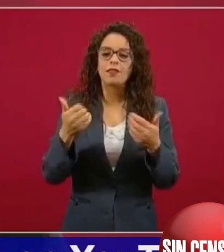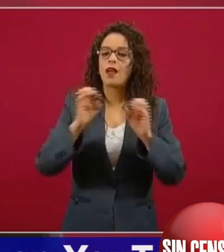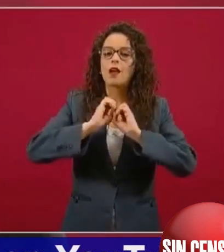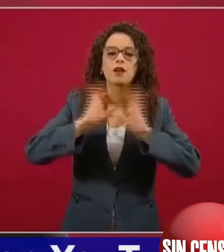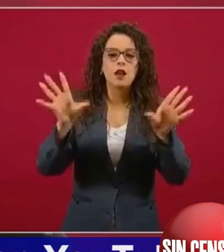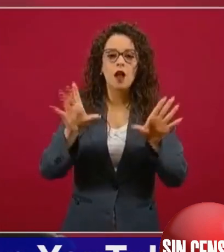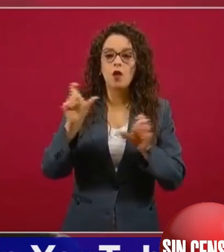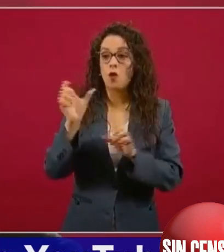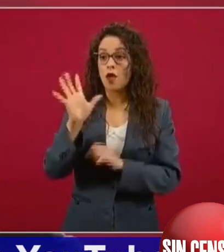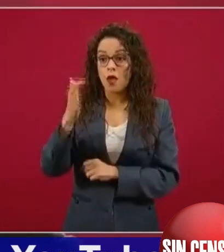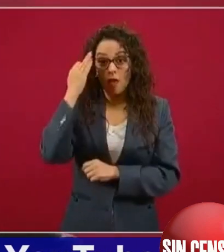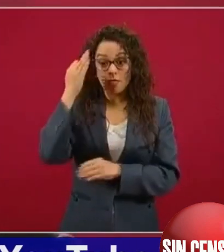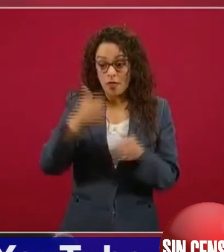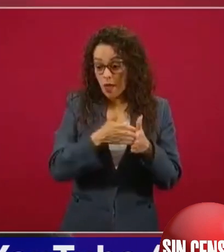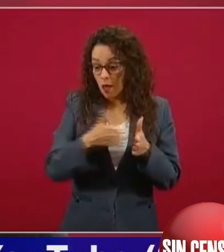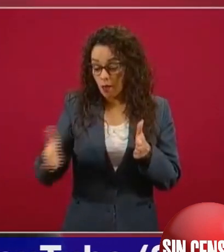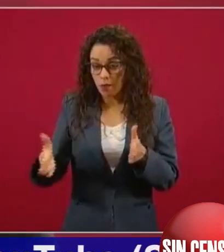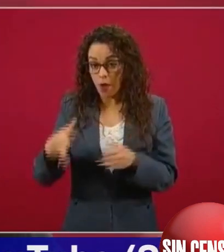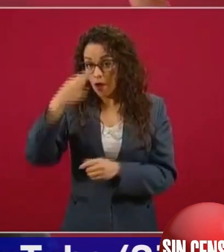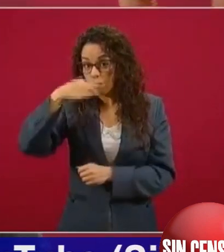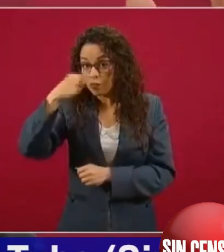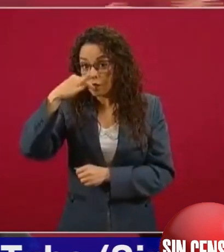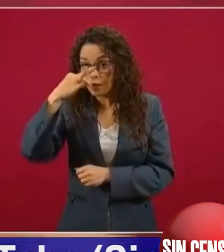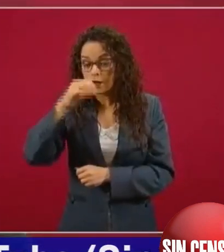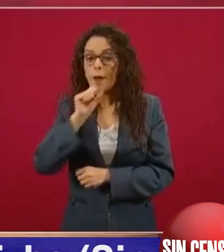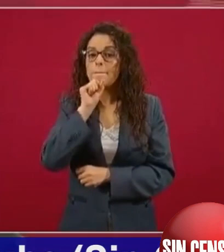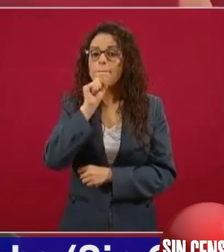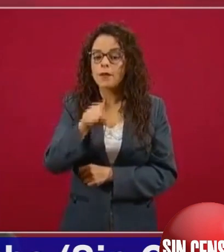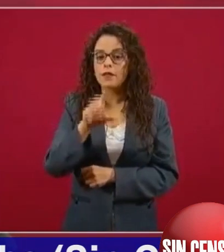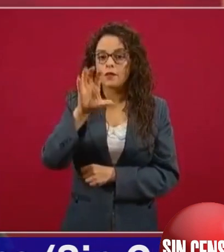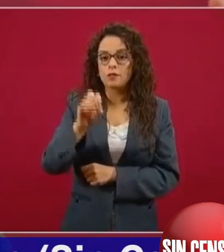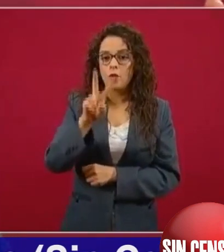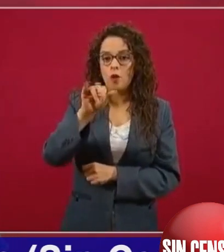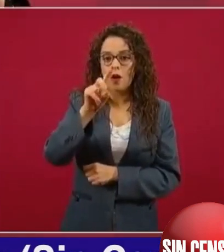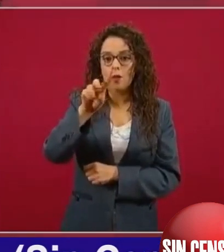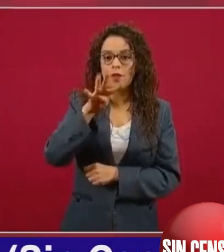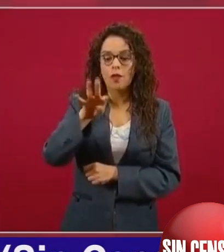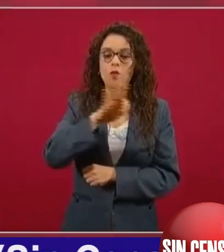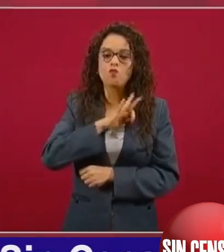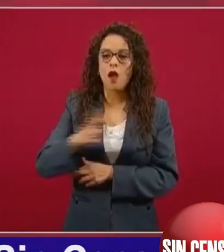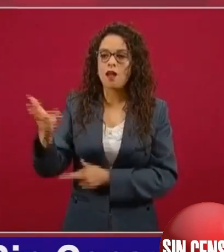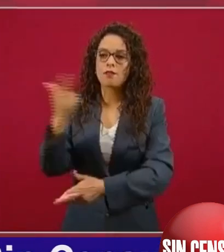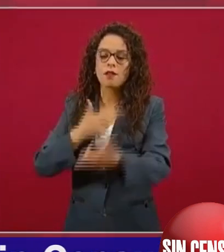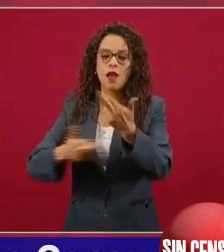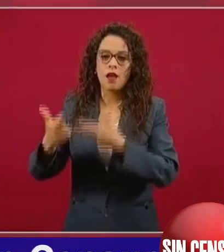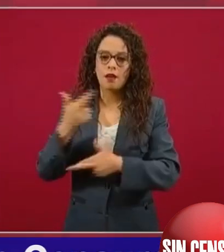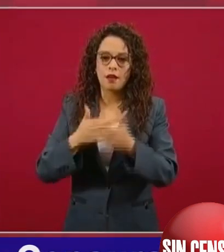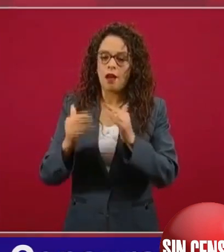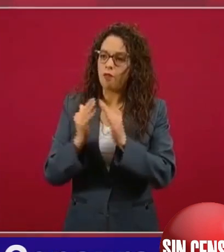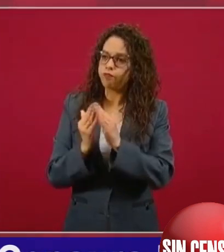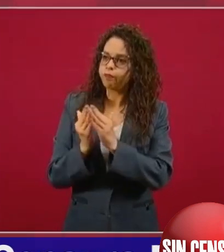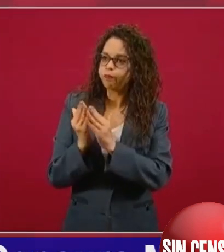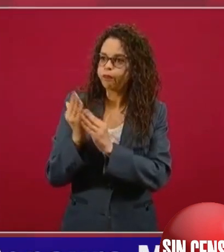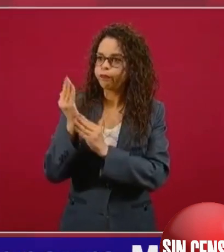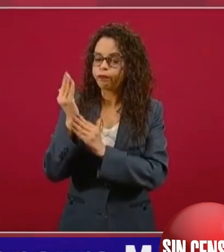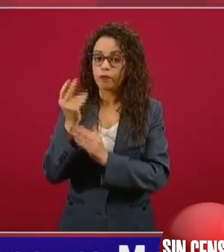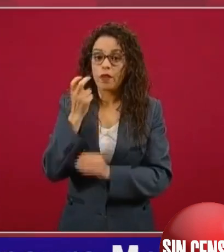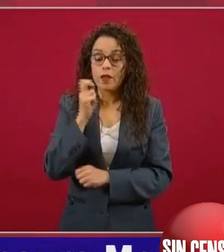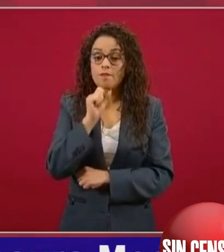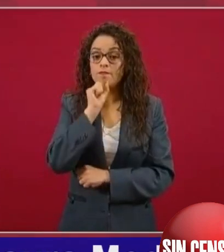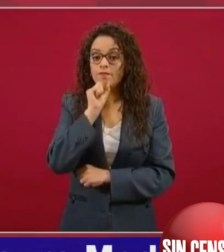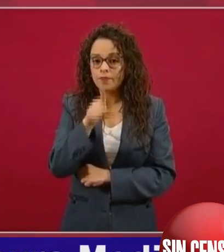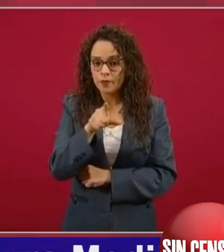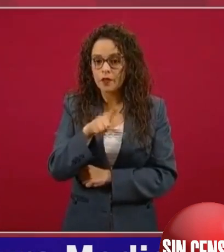influenza, además COVID-19 también podría tener un repunte y que por sí misma la influenza implicaría